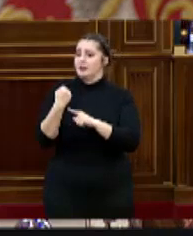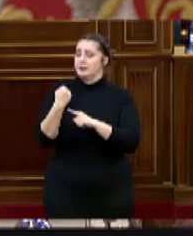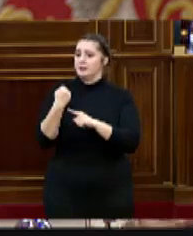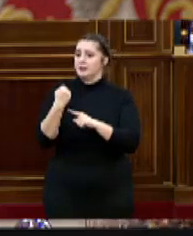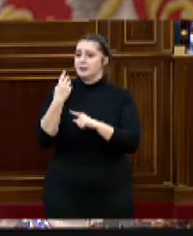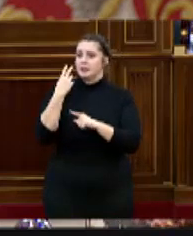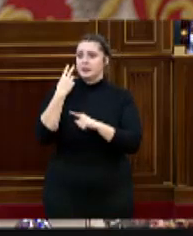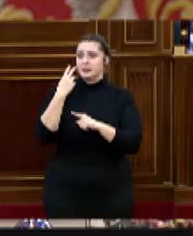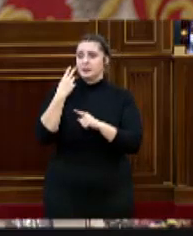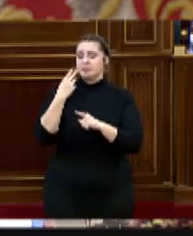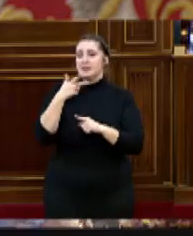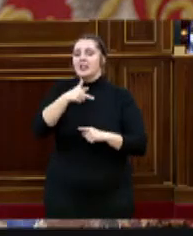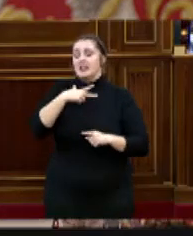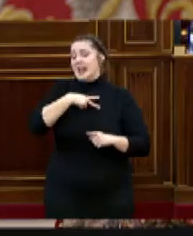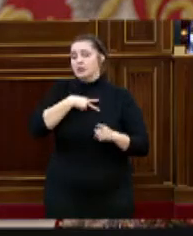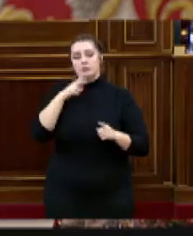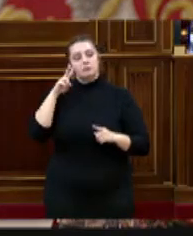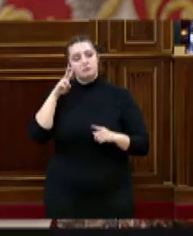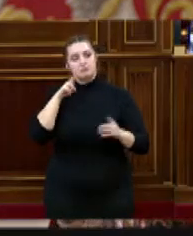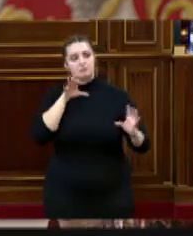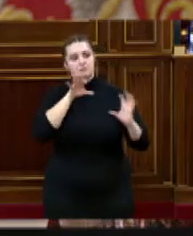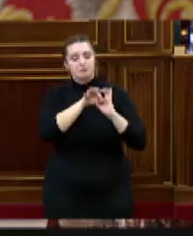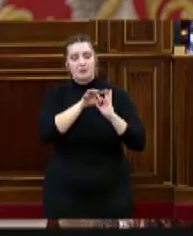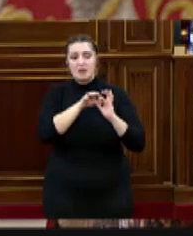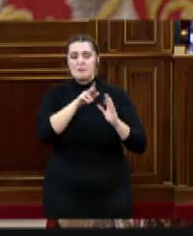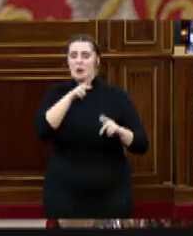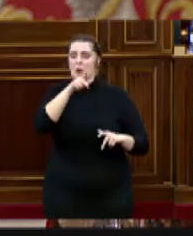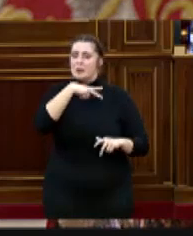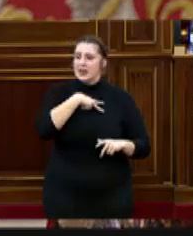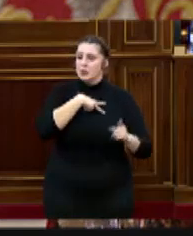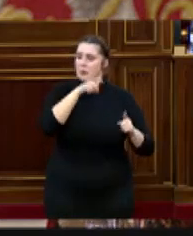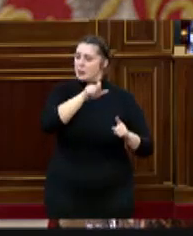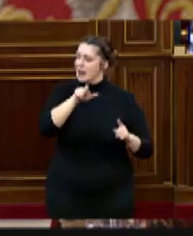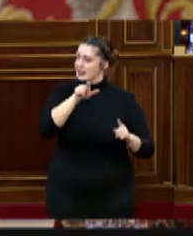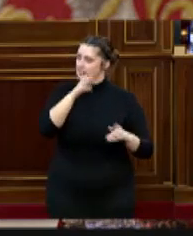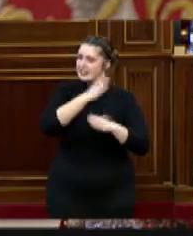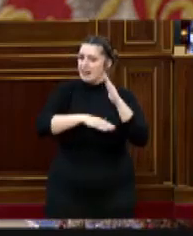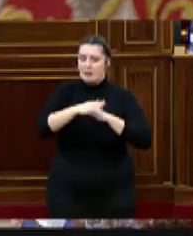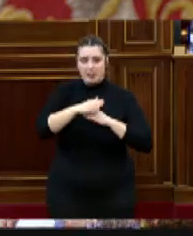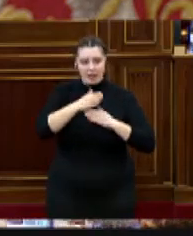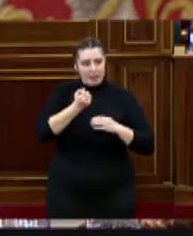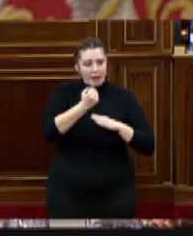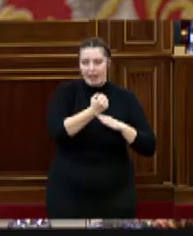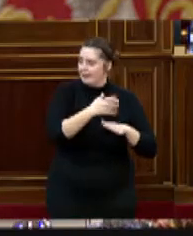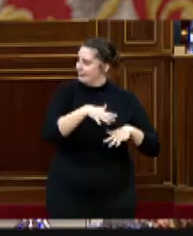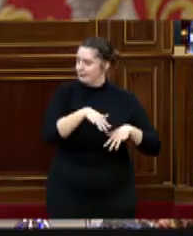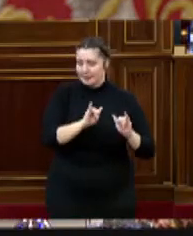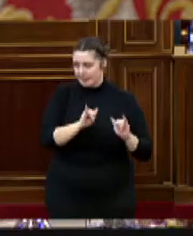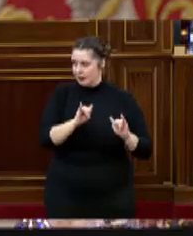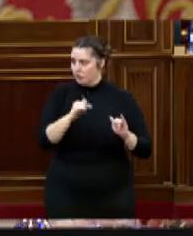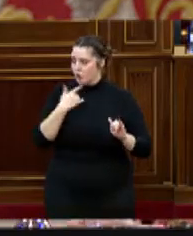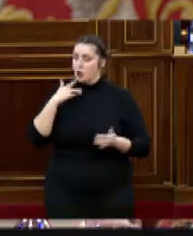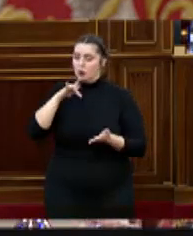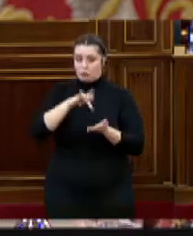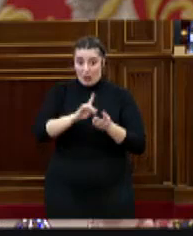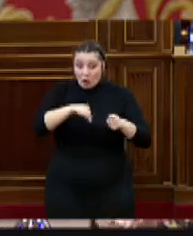derecho y el derecho muchas veces no ha mirado hacia las personas y yo ha causado muchas desdichas a millones de